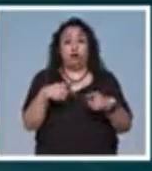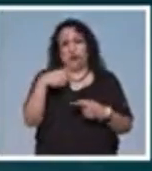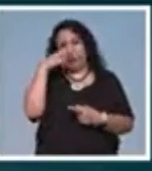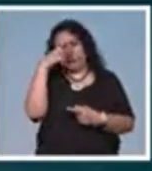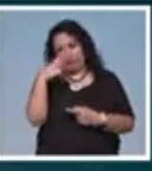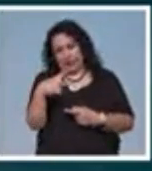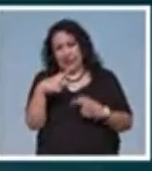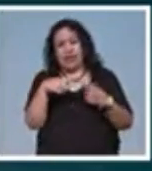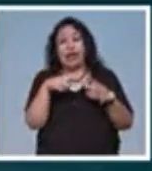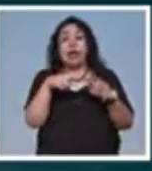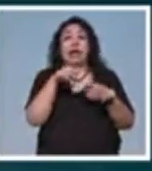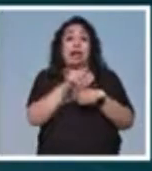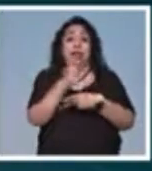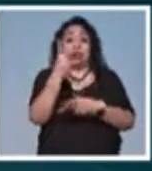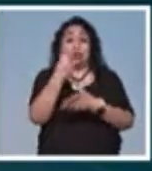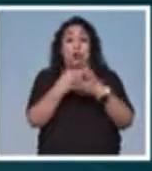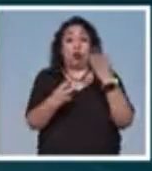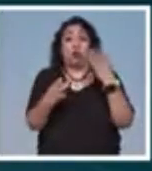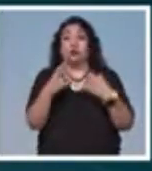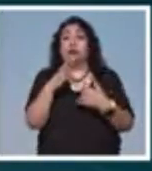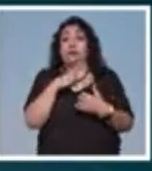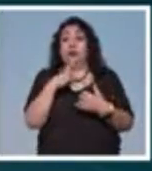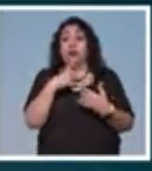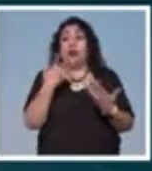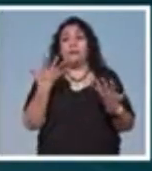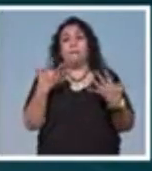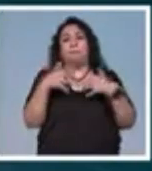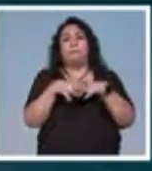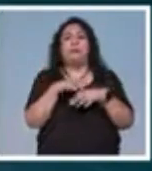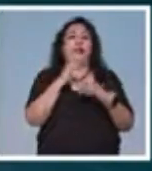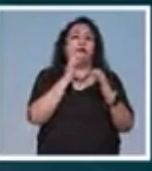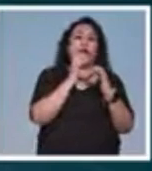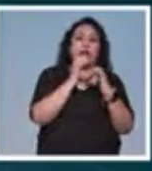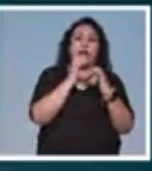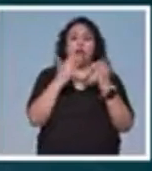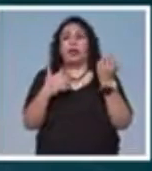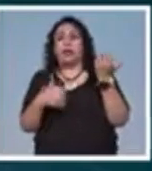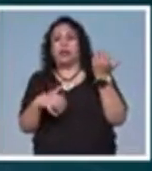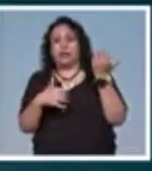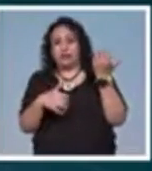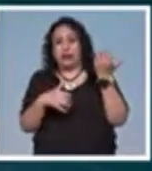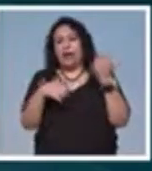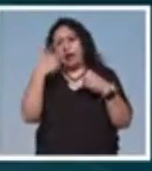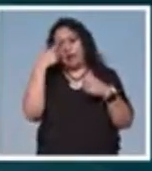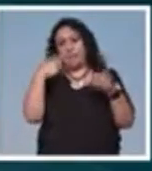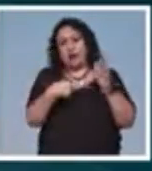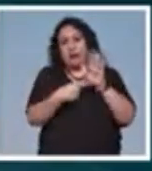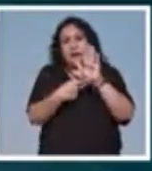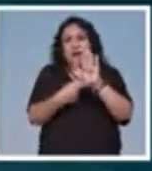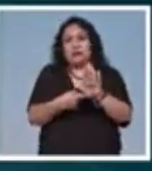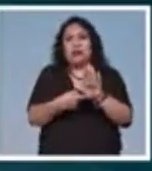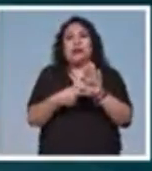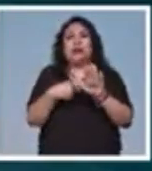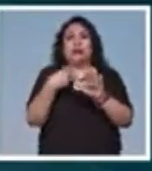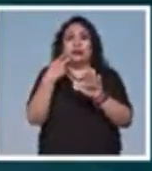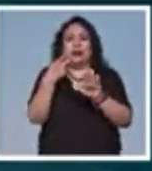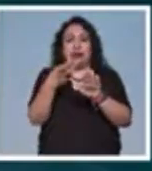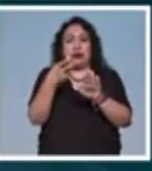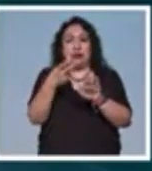y argentina. Entonces van a hacer un mix de flauta y guitarra para presentar